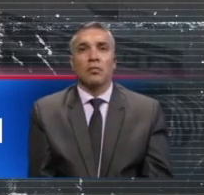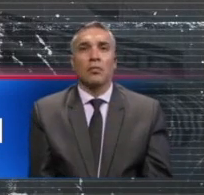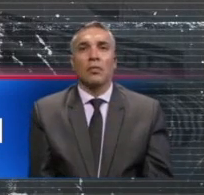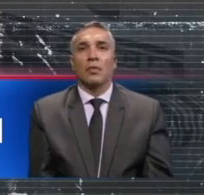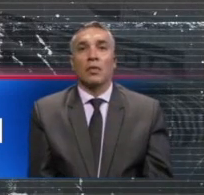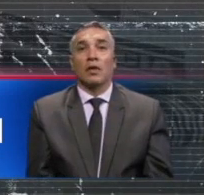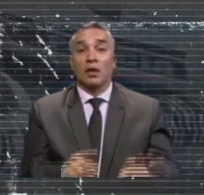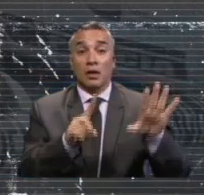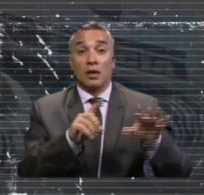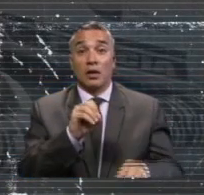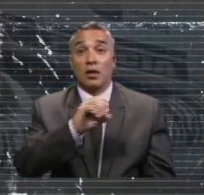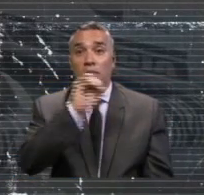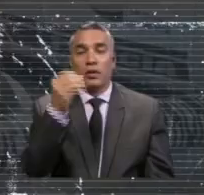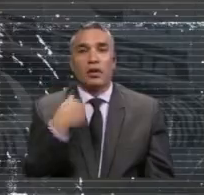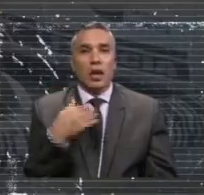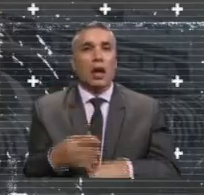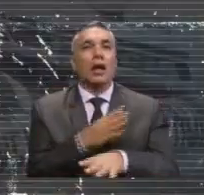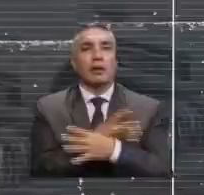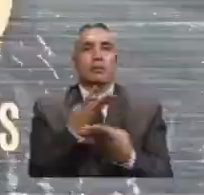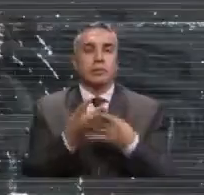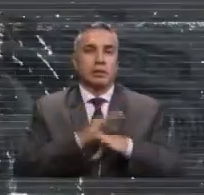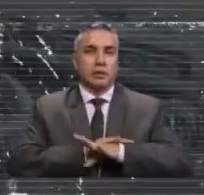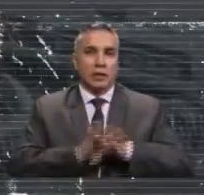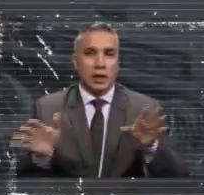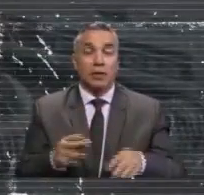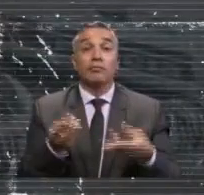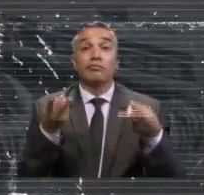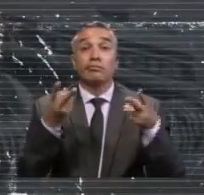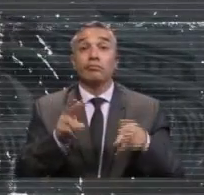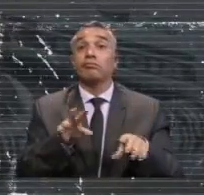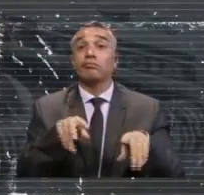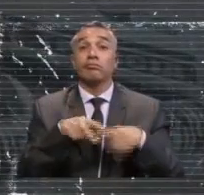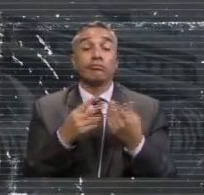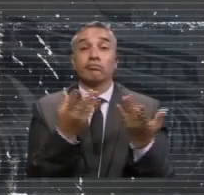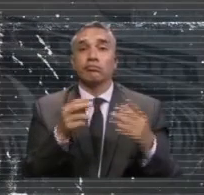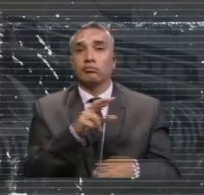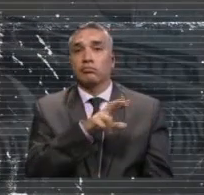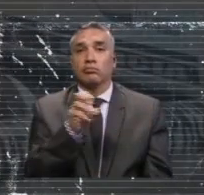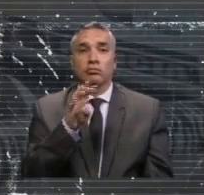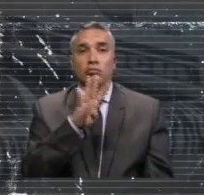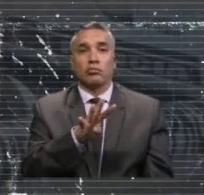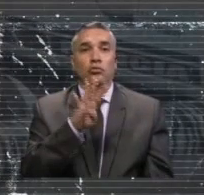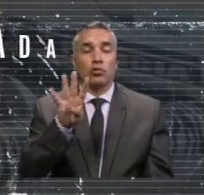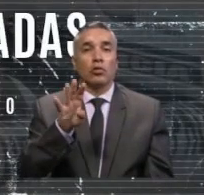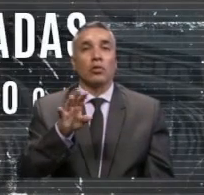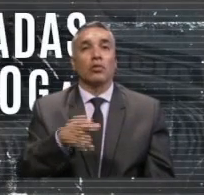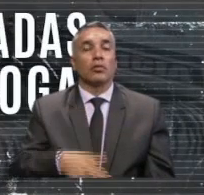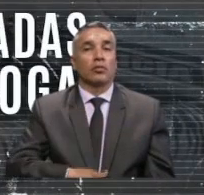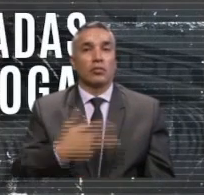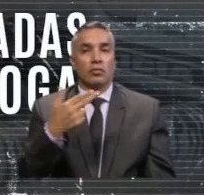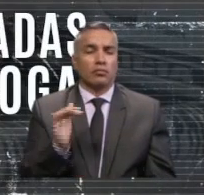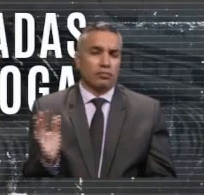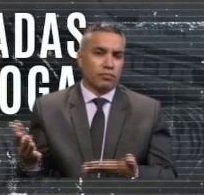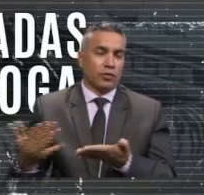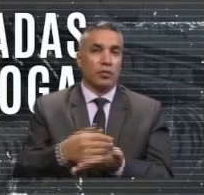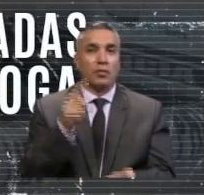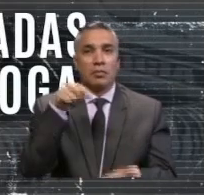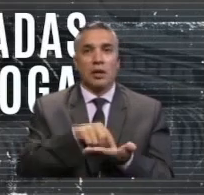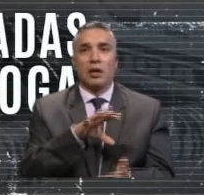el 60% tiene antecedentes penales. Así también se registraron 344 armas de fuego